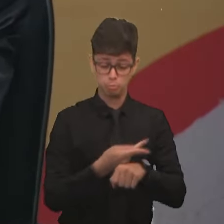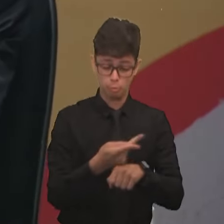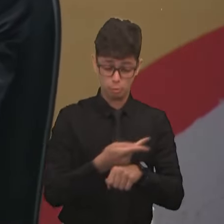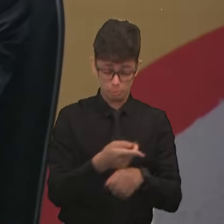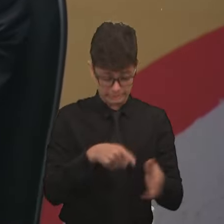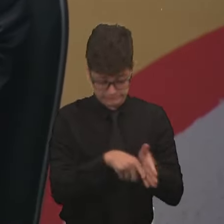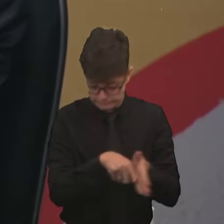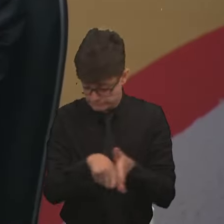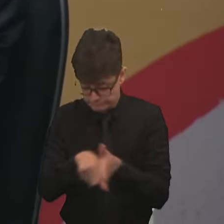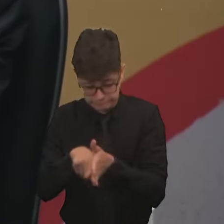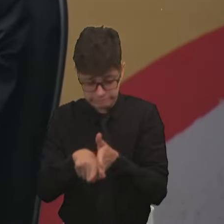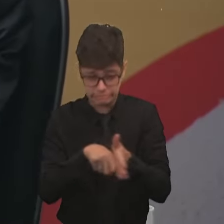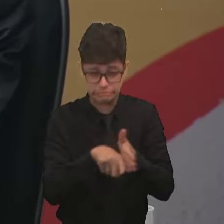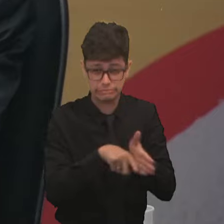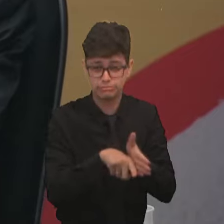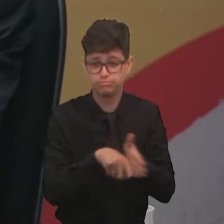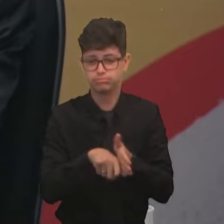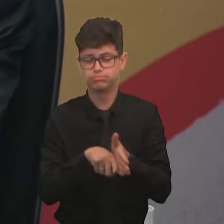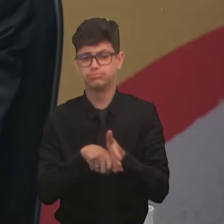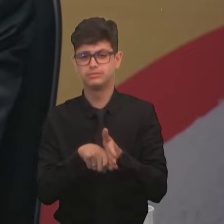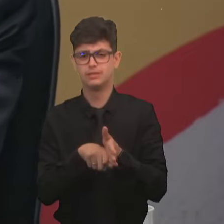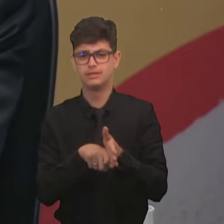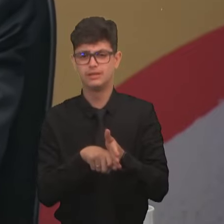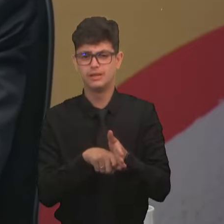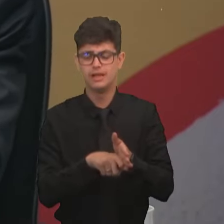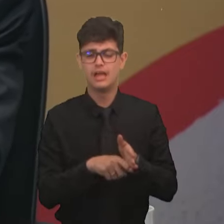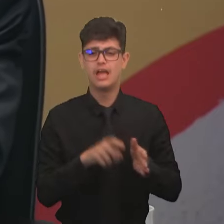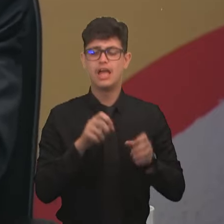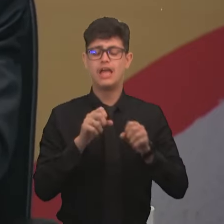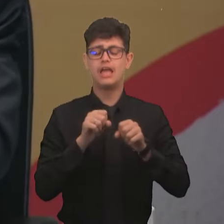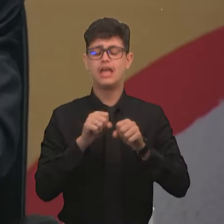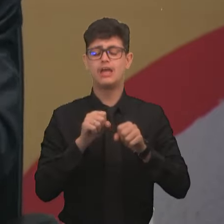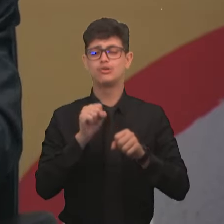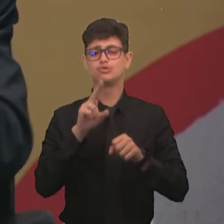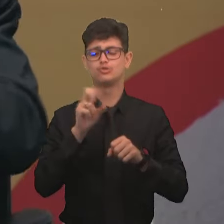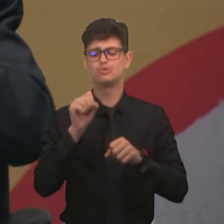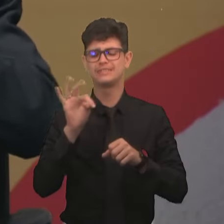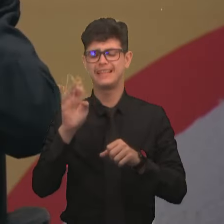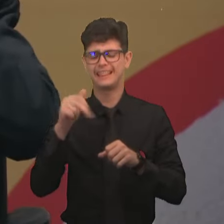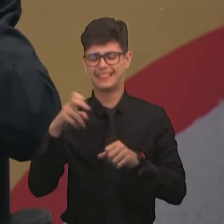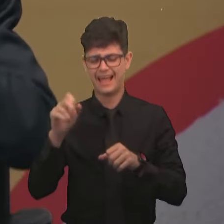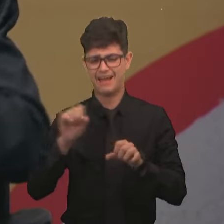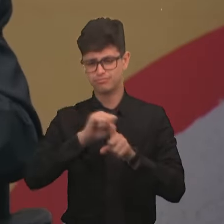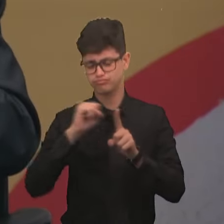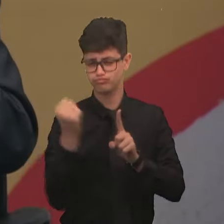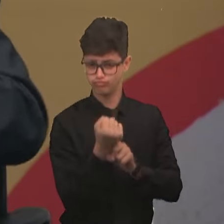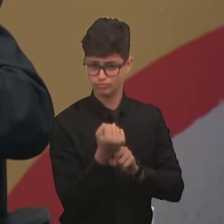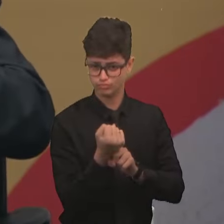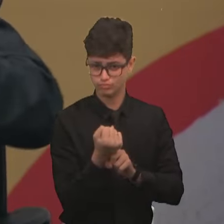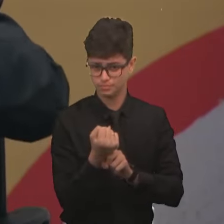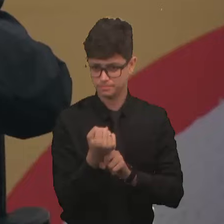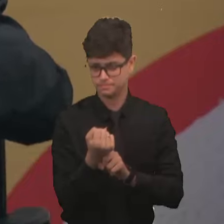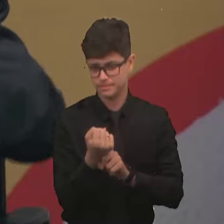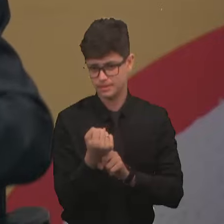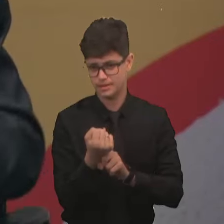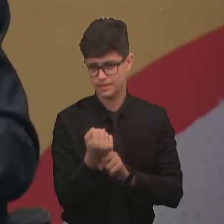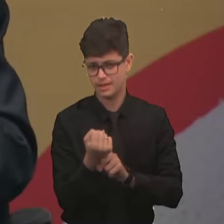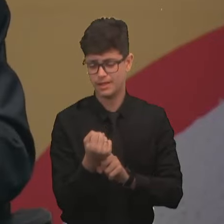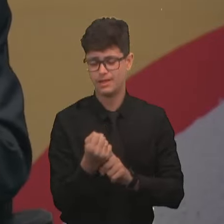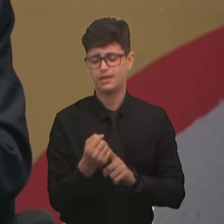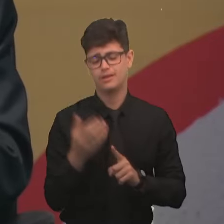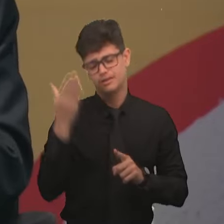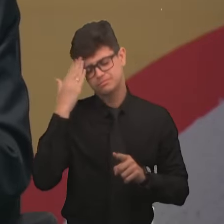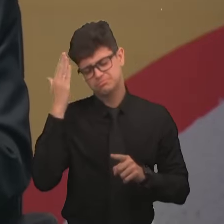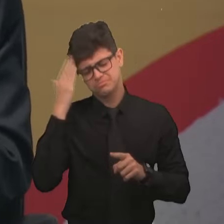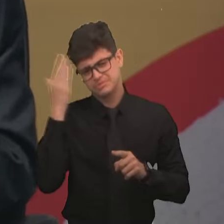identifica como los objetivos de desarrollo sostenible del milenio trabajan.